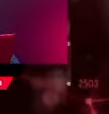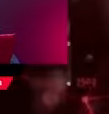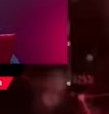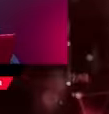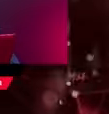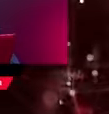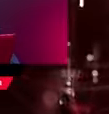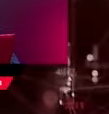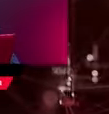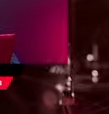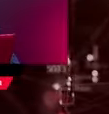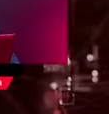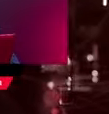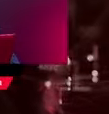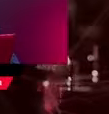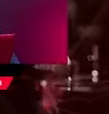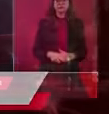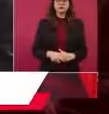¿qué información tienes?